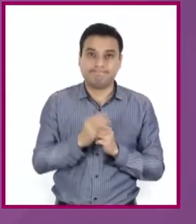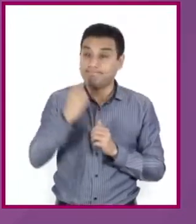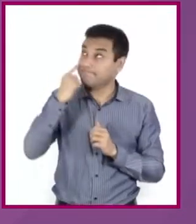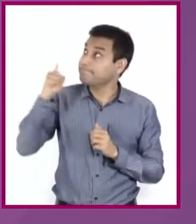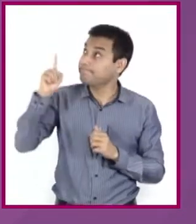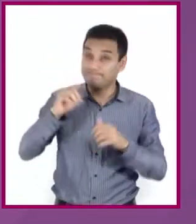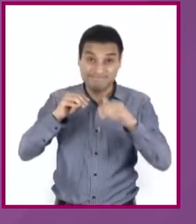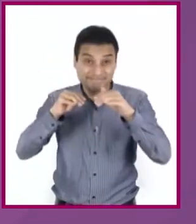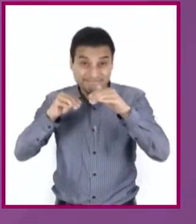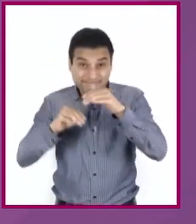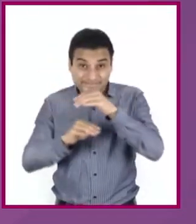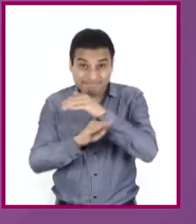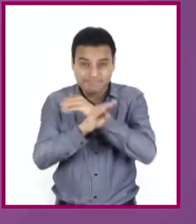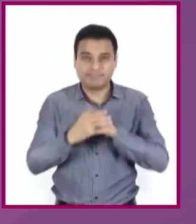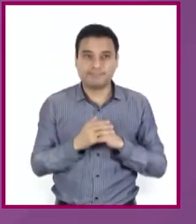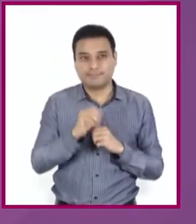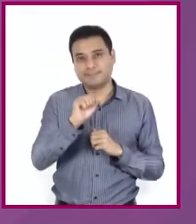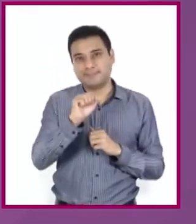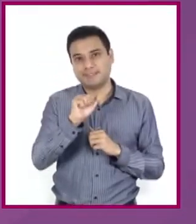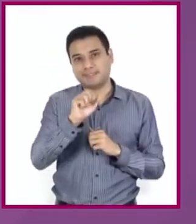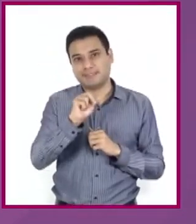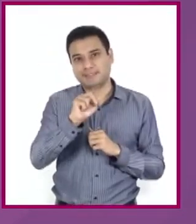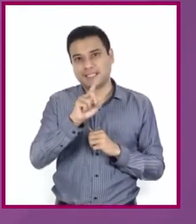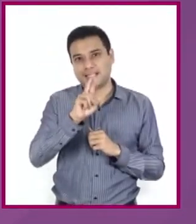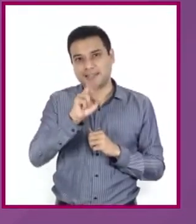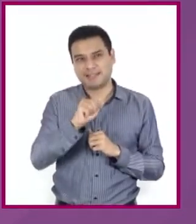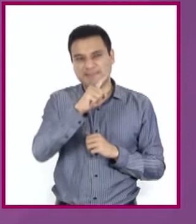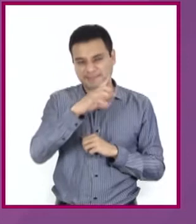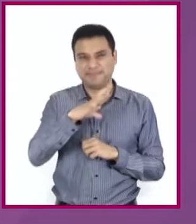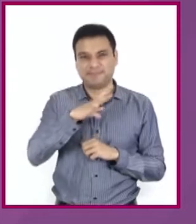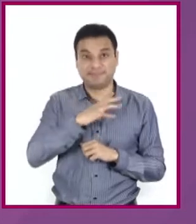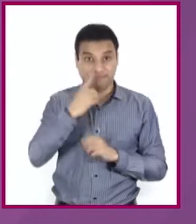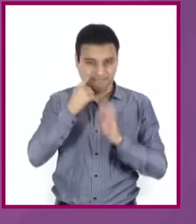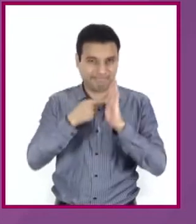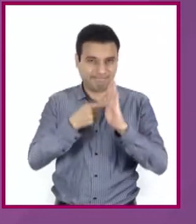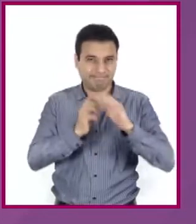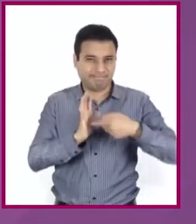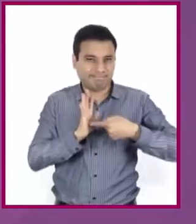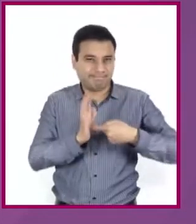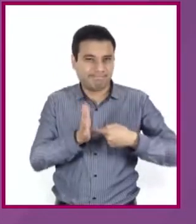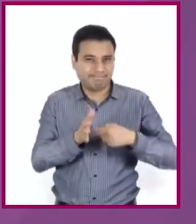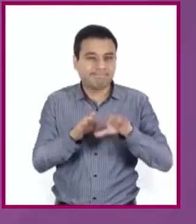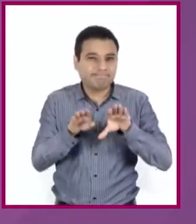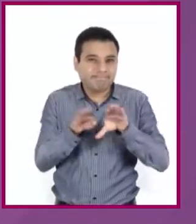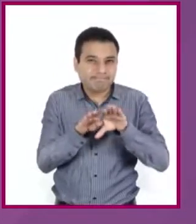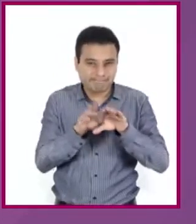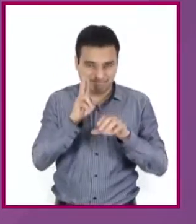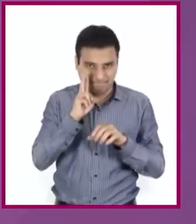enorme túnel. Sandra ya está en la casa de máquinas y va a enseñarnos una turbina. Vamos a echarle un vistazo.